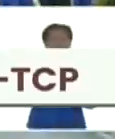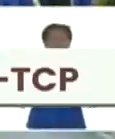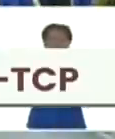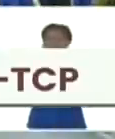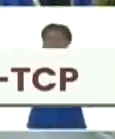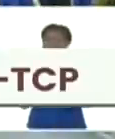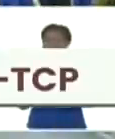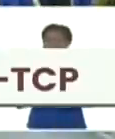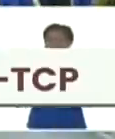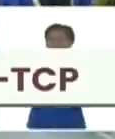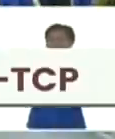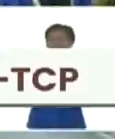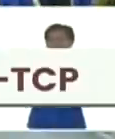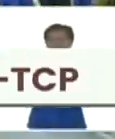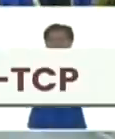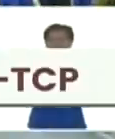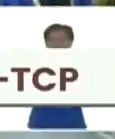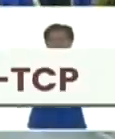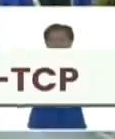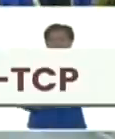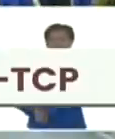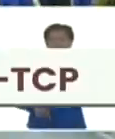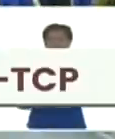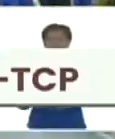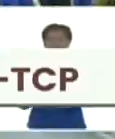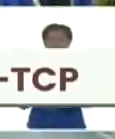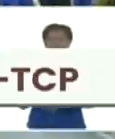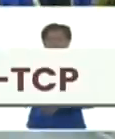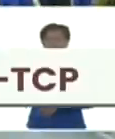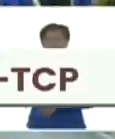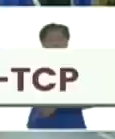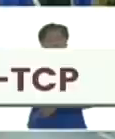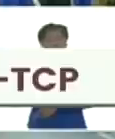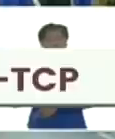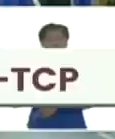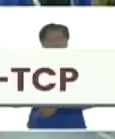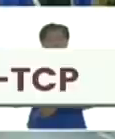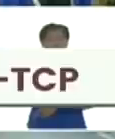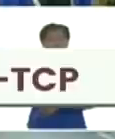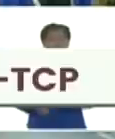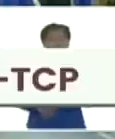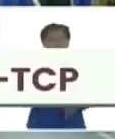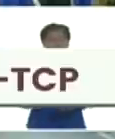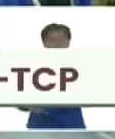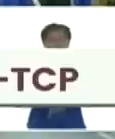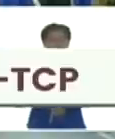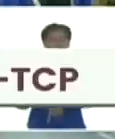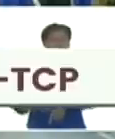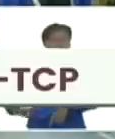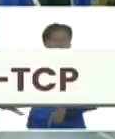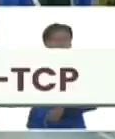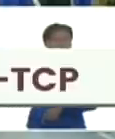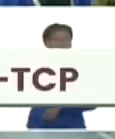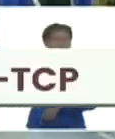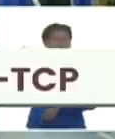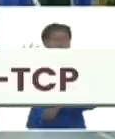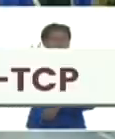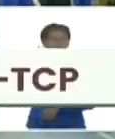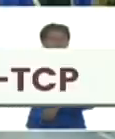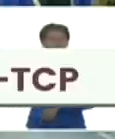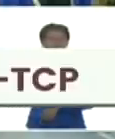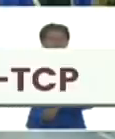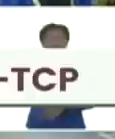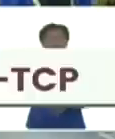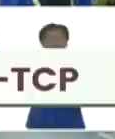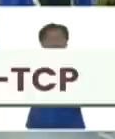a la Federación Rusa, y quieren someter a la República Popular China. Yo diría